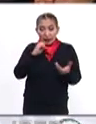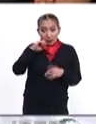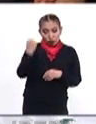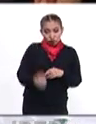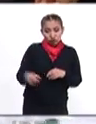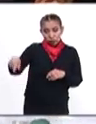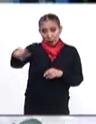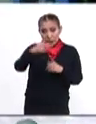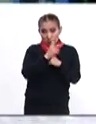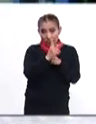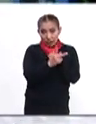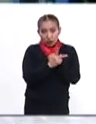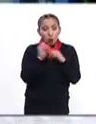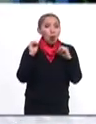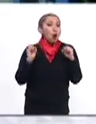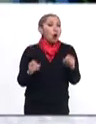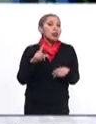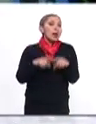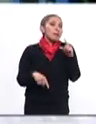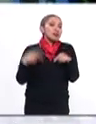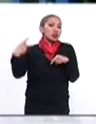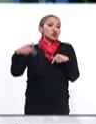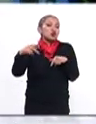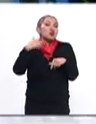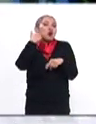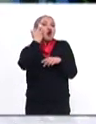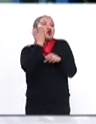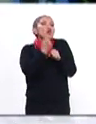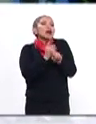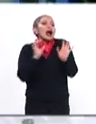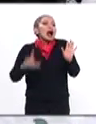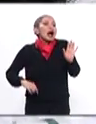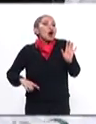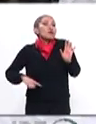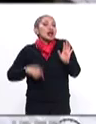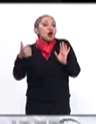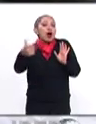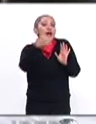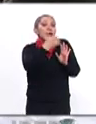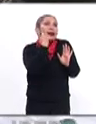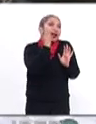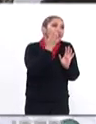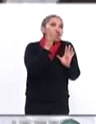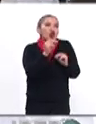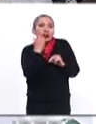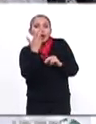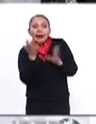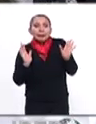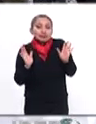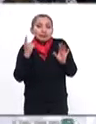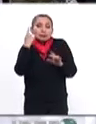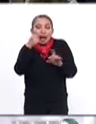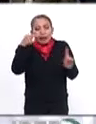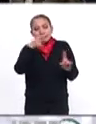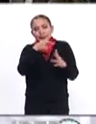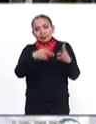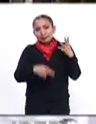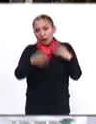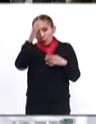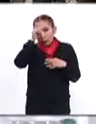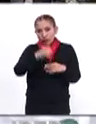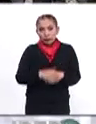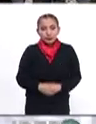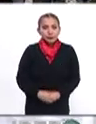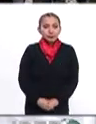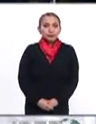vinculantes con los países o depende más de la voluntad de cada gobierno para aterrizar en tiempo y forma este tipo de